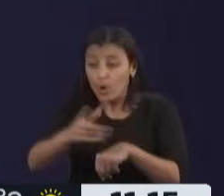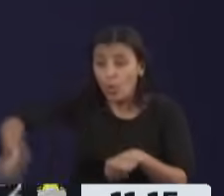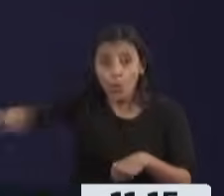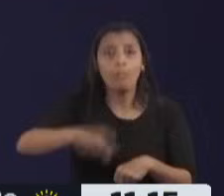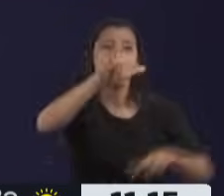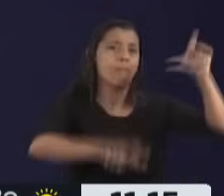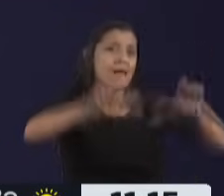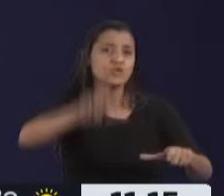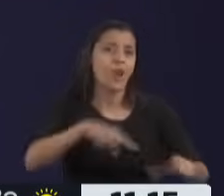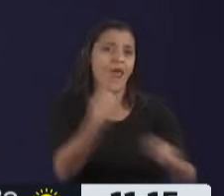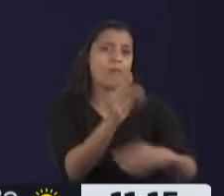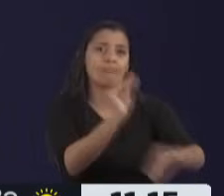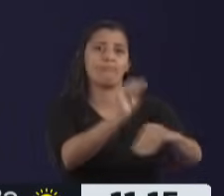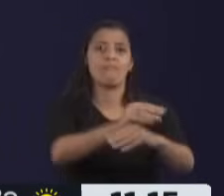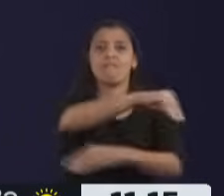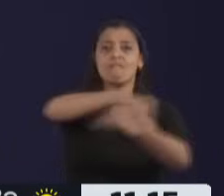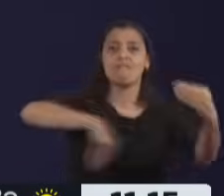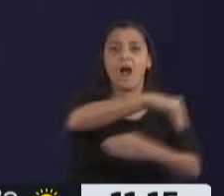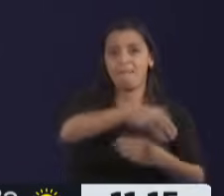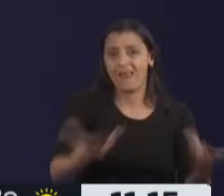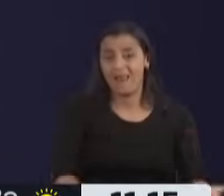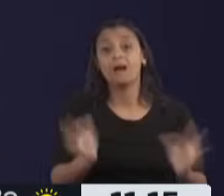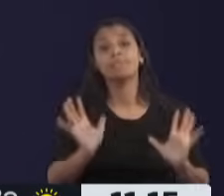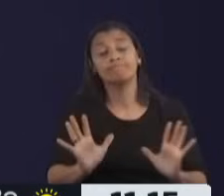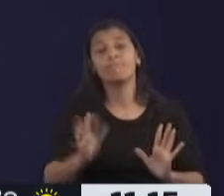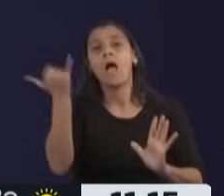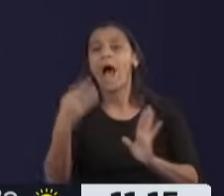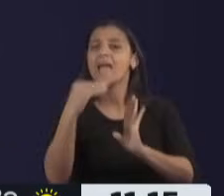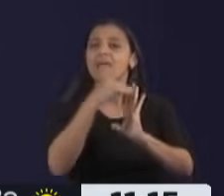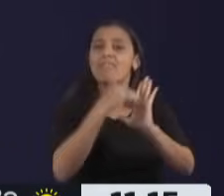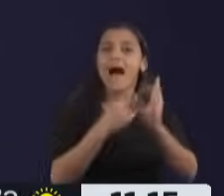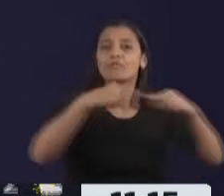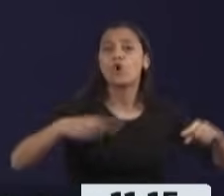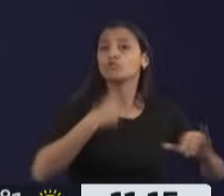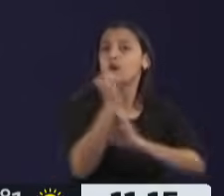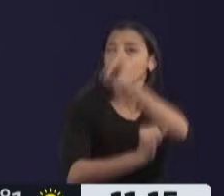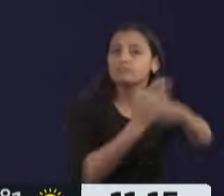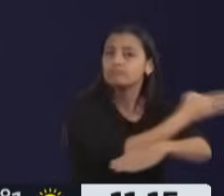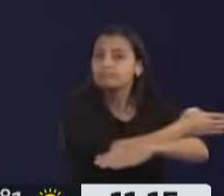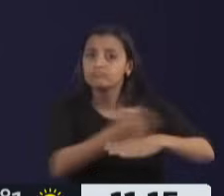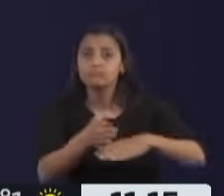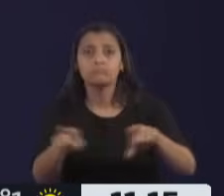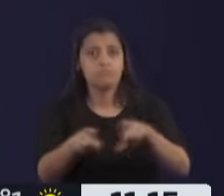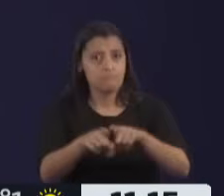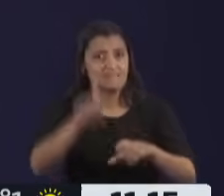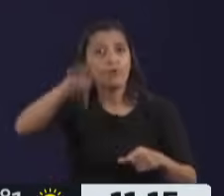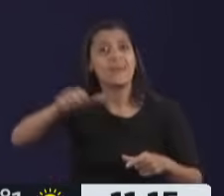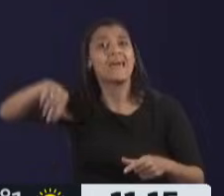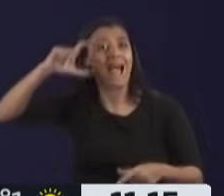comida arriba de la mesa. Y lo cierto es que ante los datos, al menos que nombré, que son los que provienen de